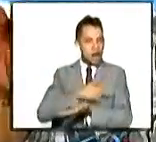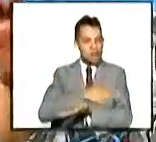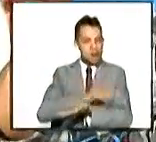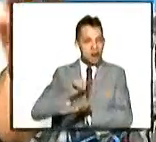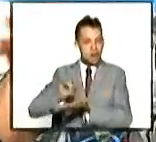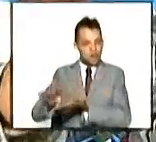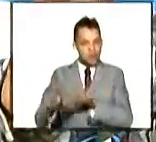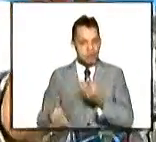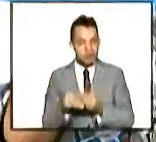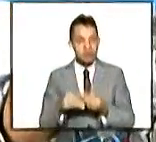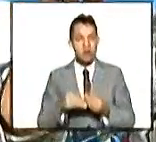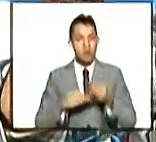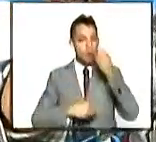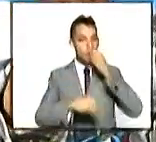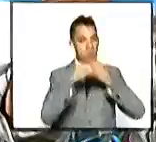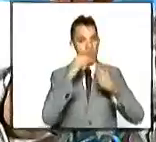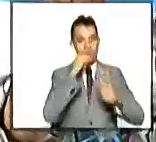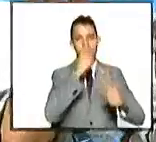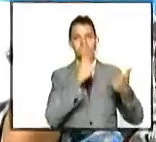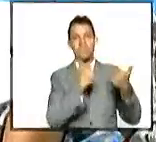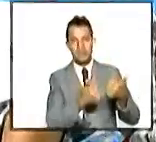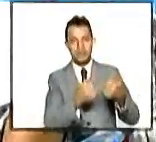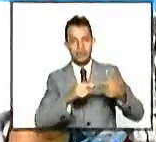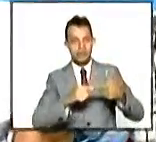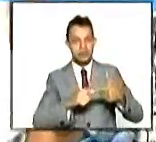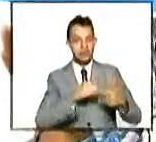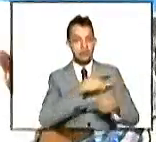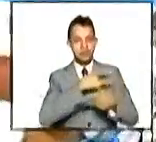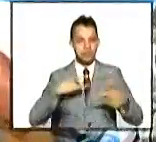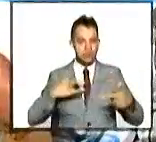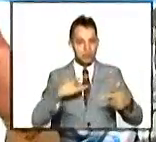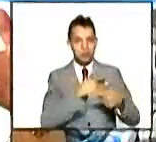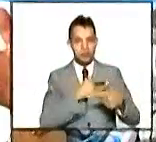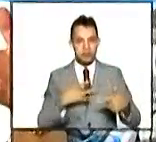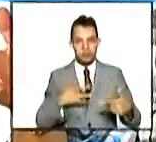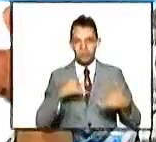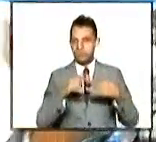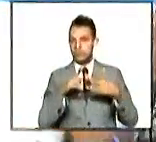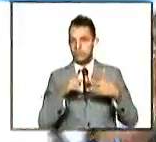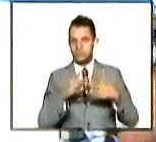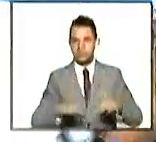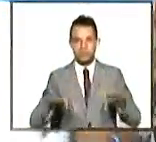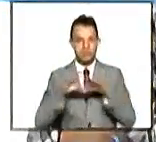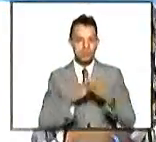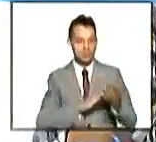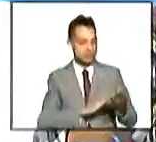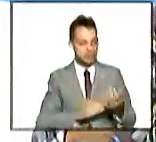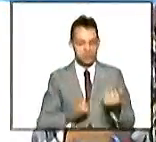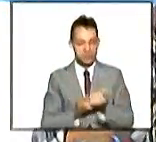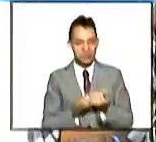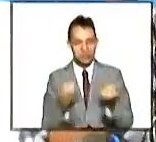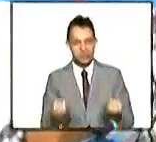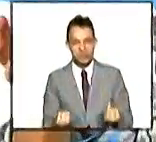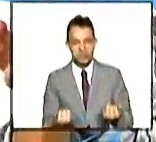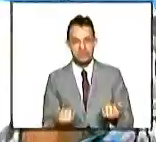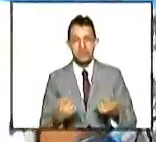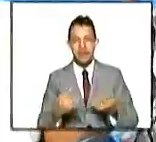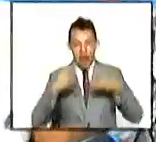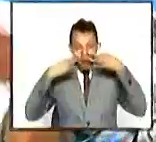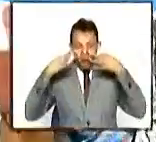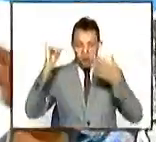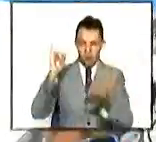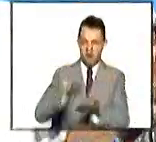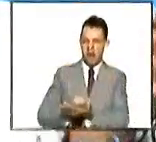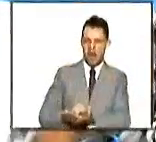a migrar hacia la alimentación natural, la alimentación sana, que también, aunque uno no crea, hay mucha gente que